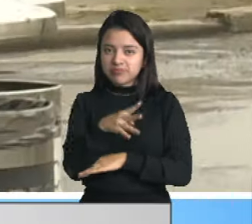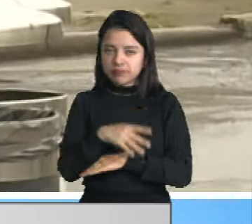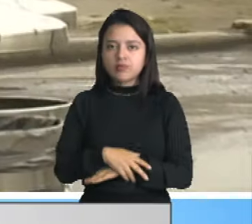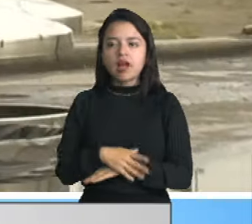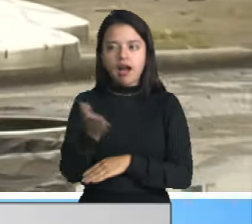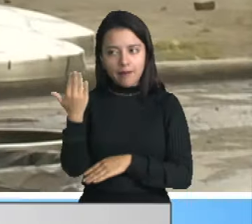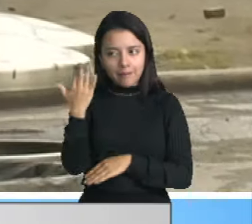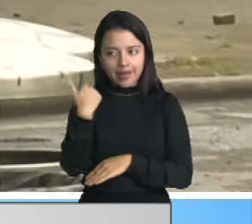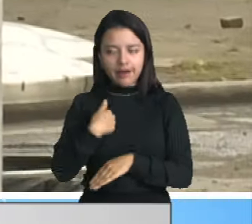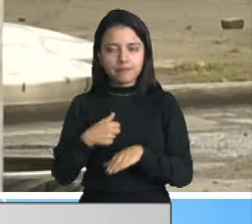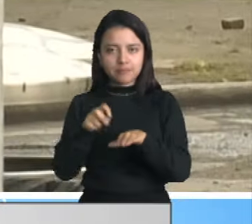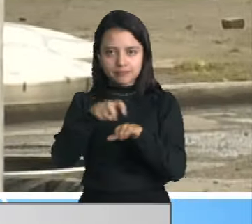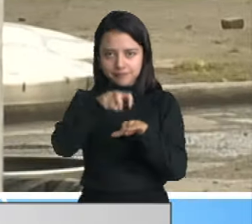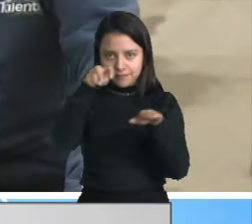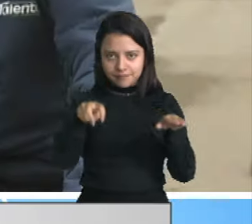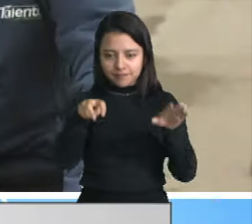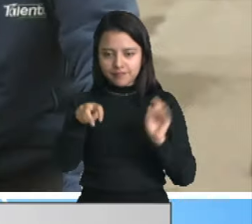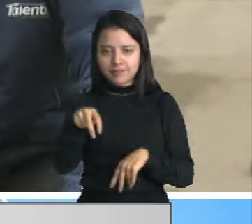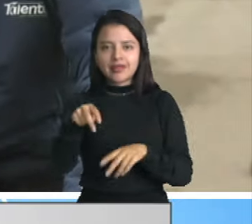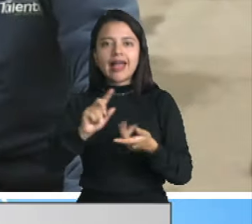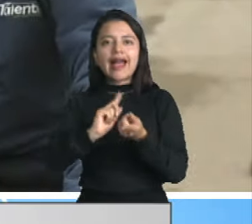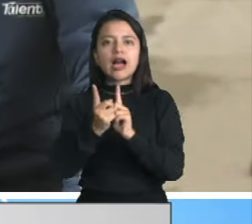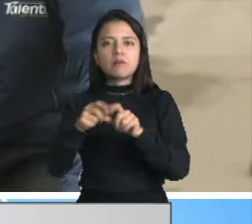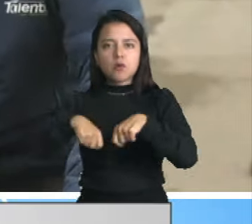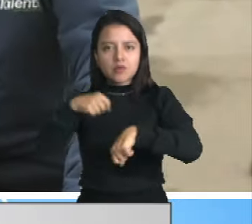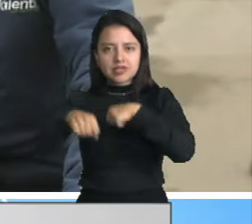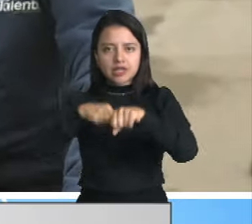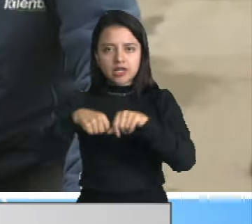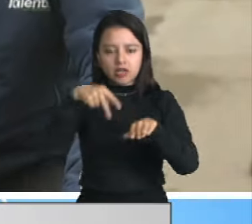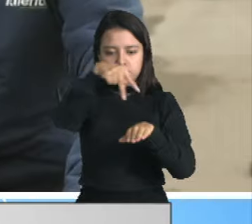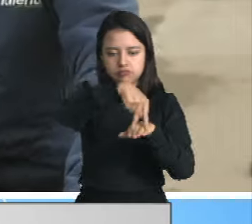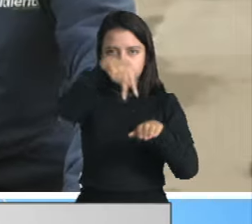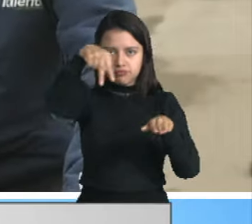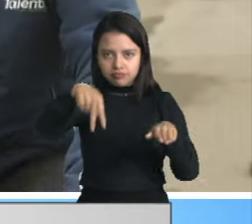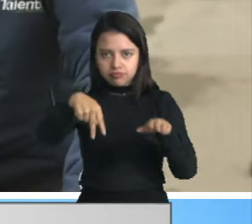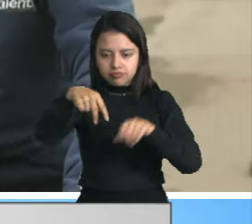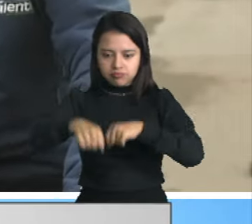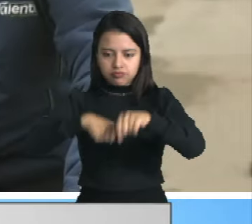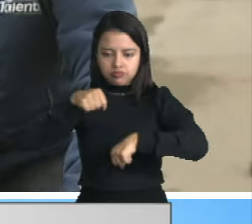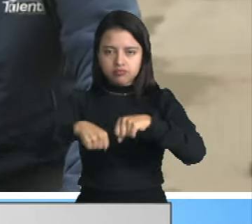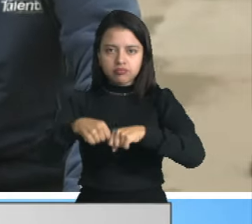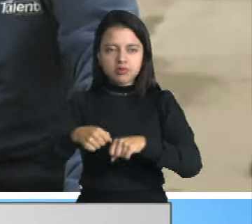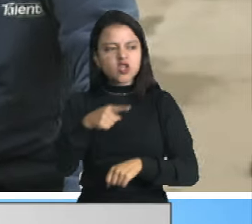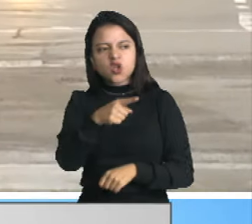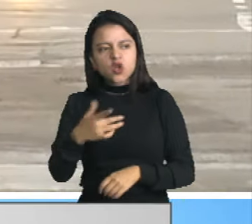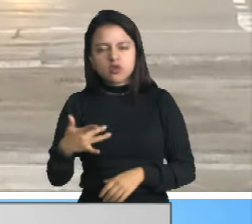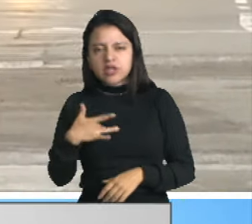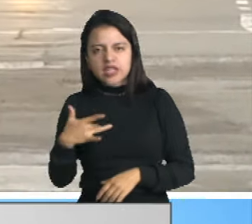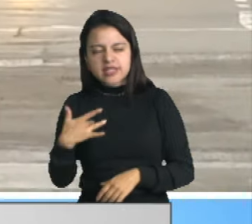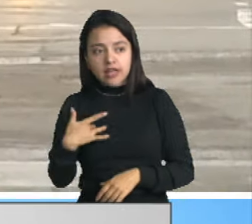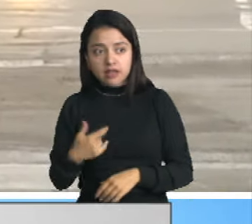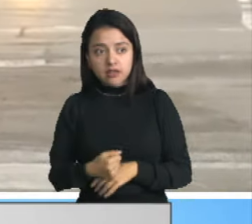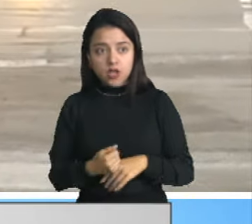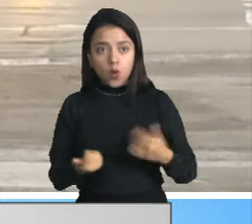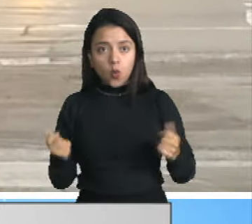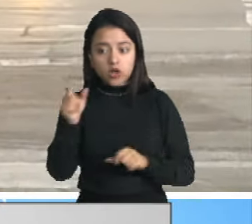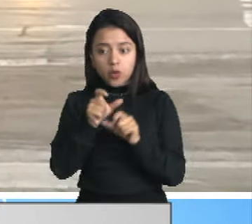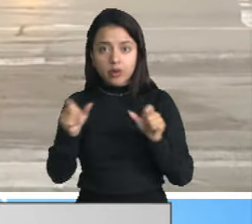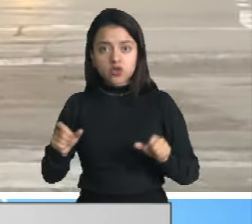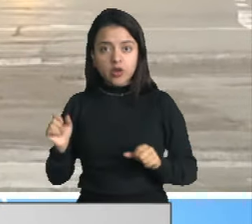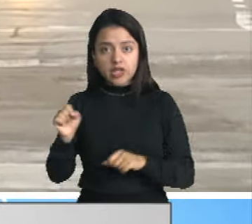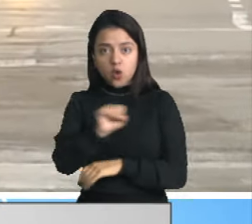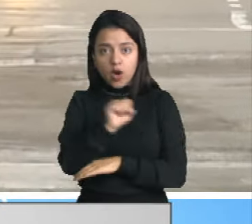a una bicicleta y vieron el panorama desde otro punto de vista. Esto fue parte de la campaña que se llevó a cabo el día de hoy. Lo que buscamos